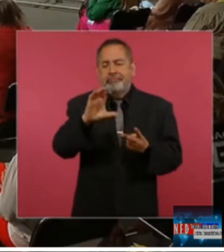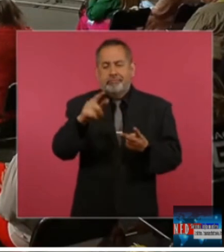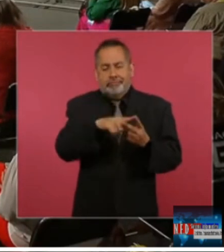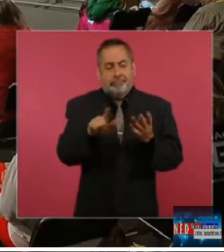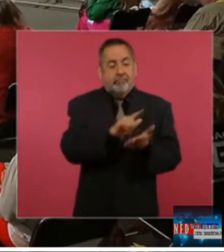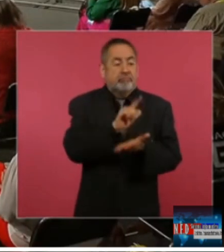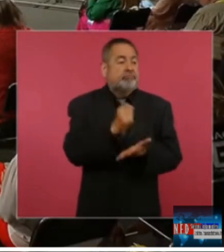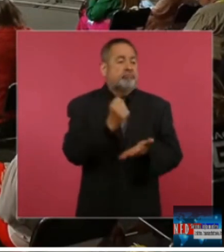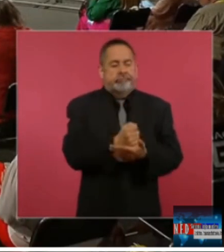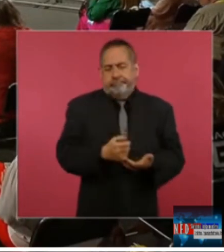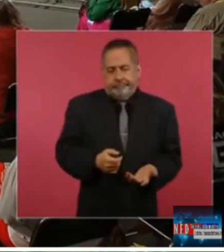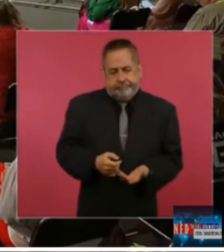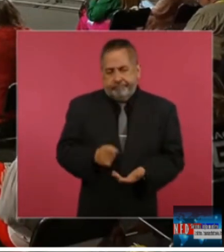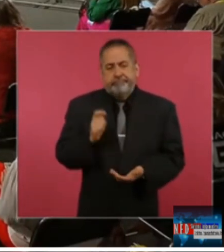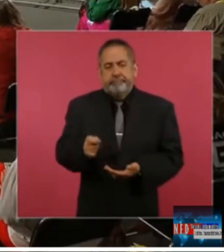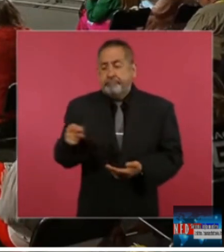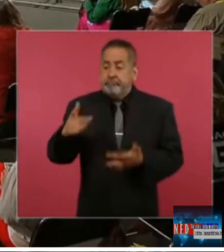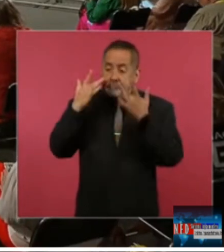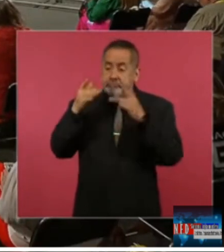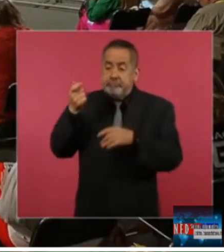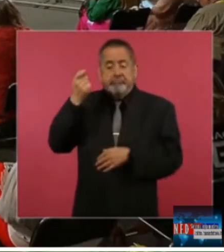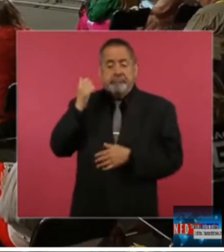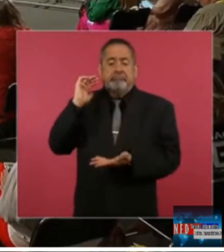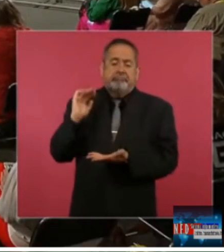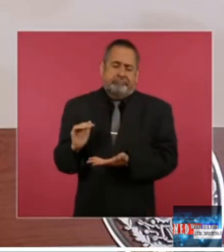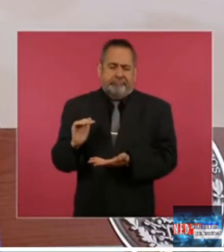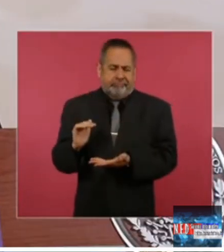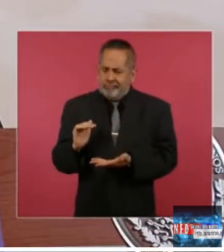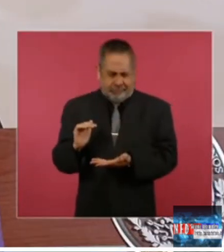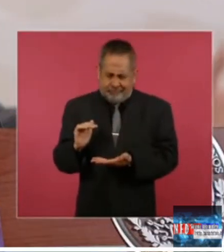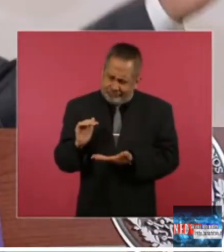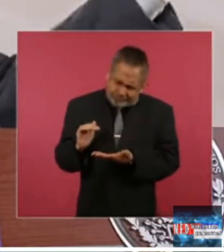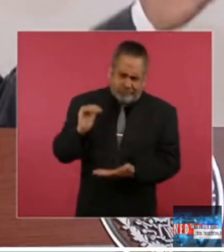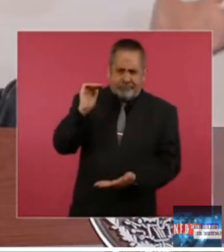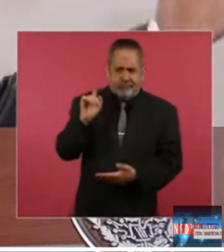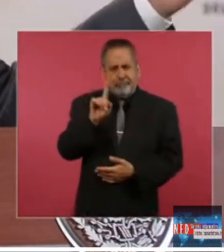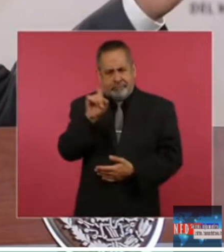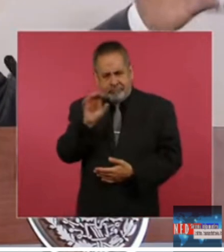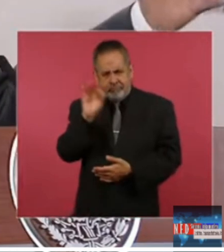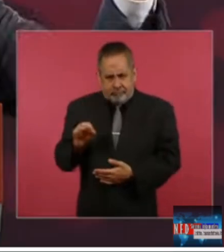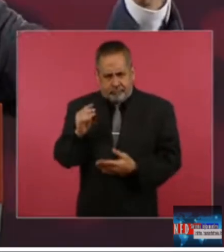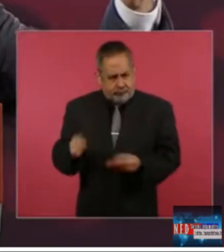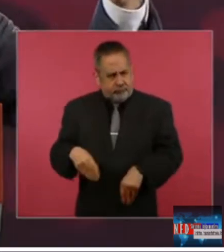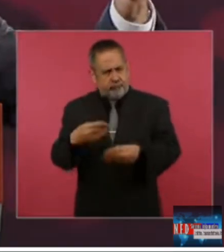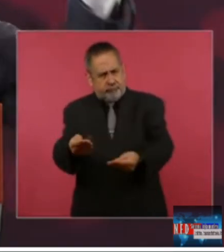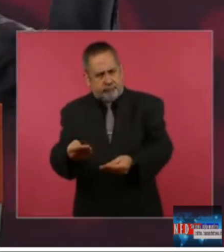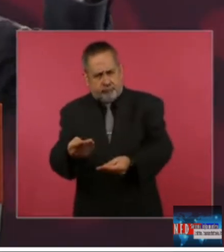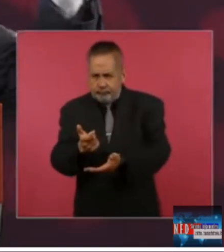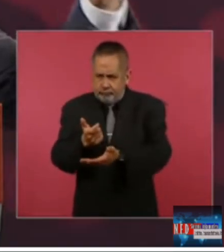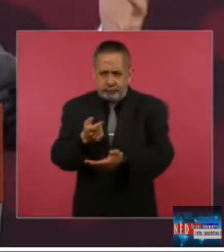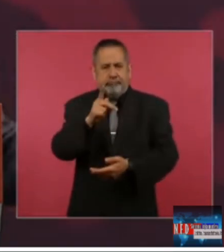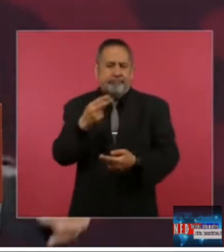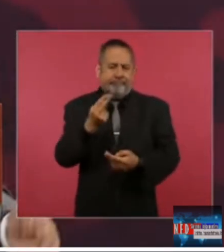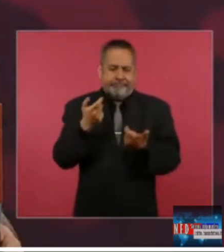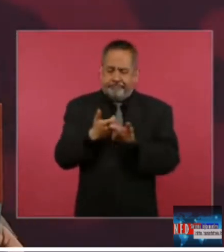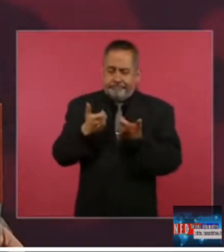por mayoría. Es más fácil que le hagan un juicio político a Norma Piña, porque el presidente